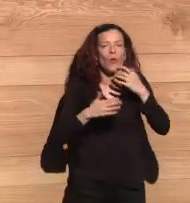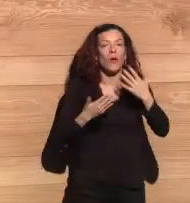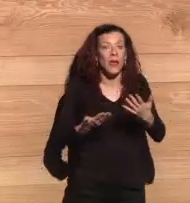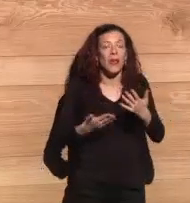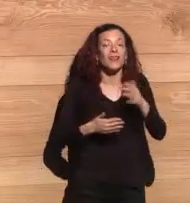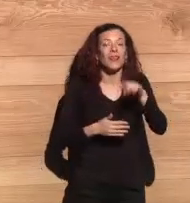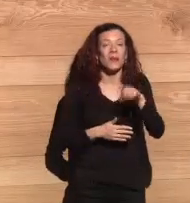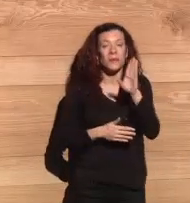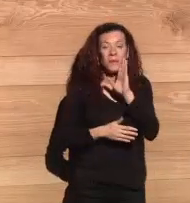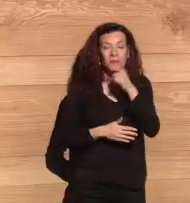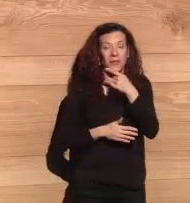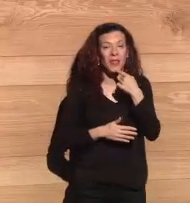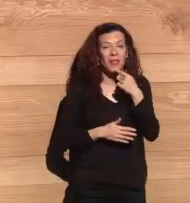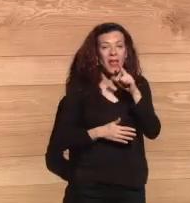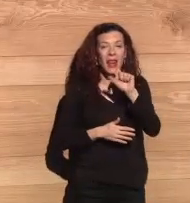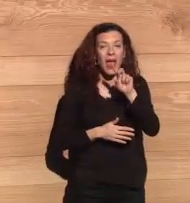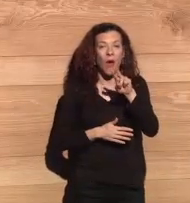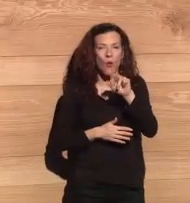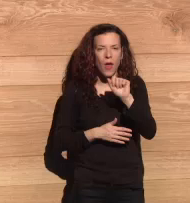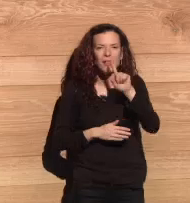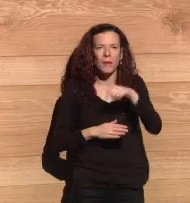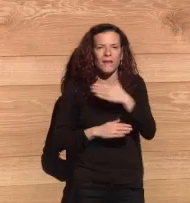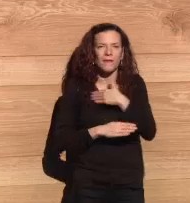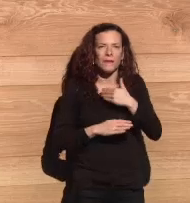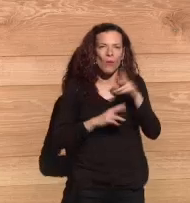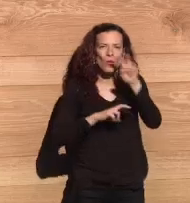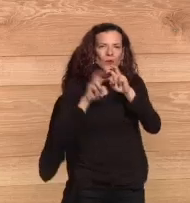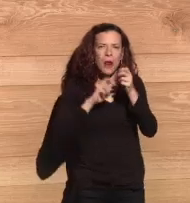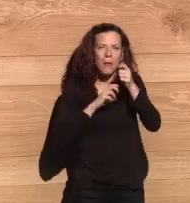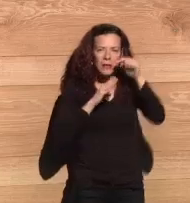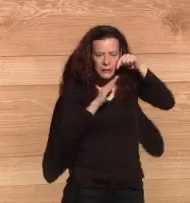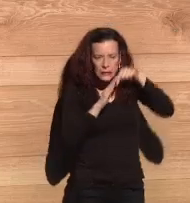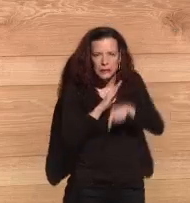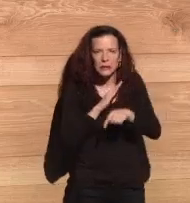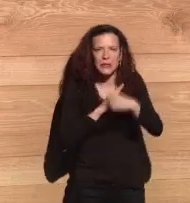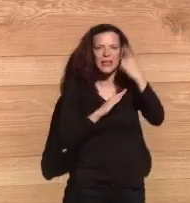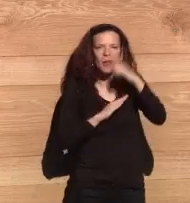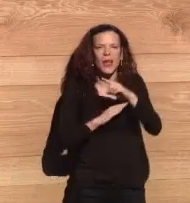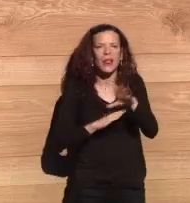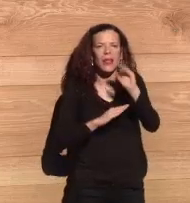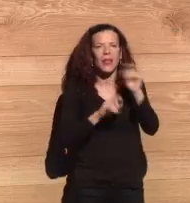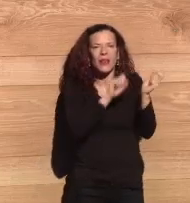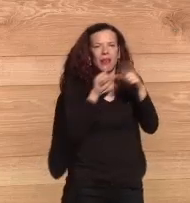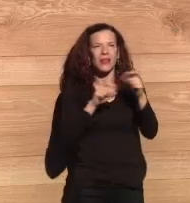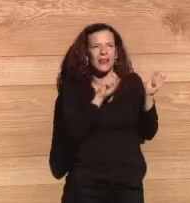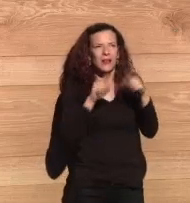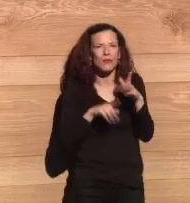decía Laura, ¿no? Es aprofundizarnos también, ¿no? Y saber entender también las causas de la migración y de por qué la gente